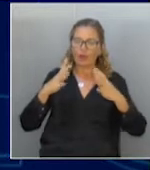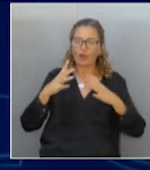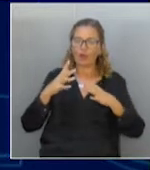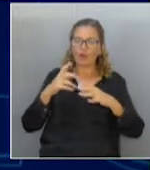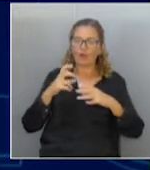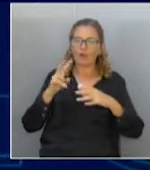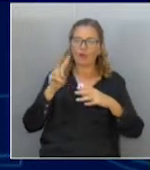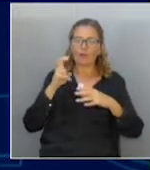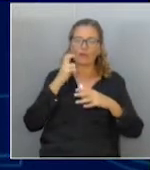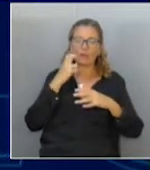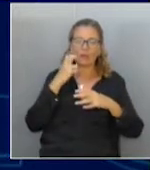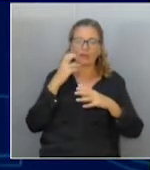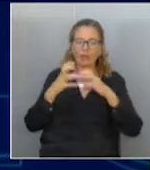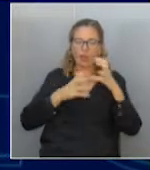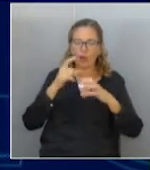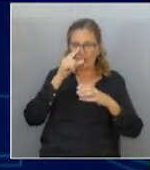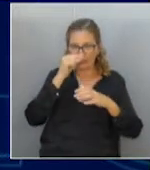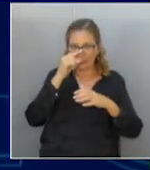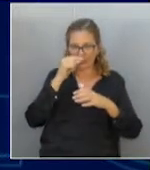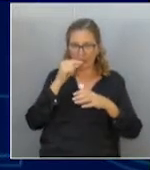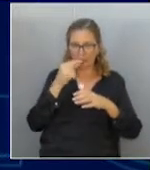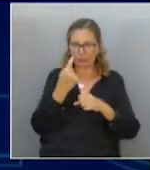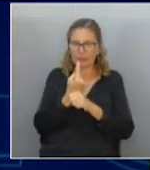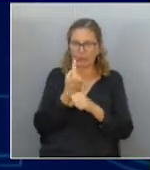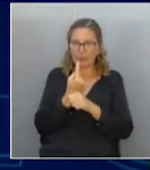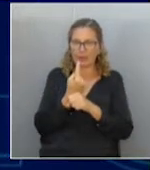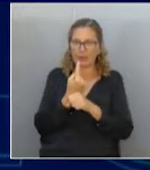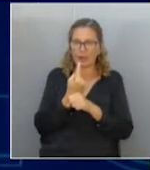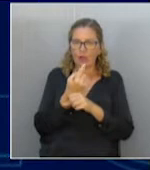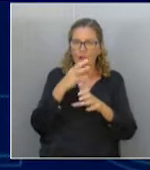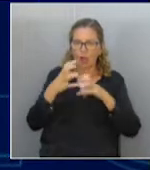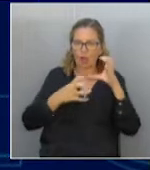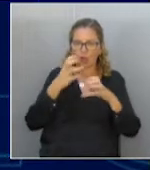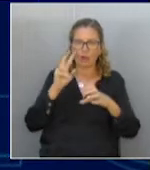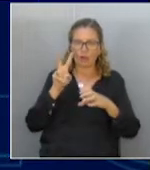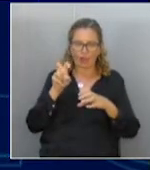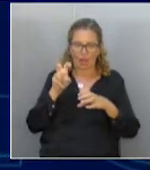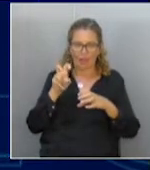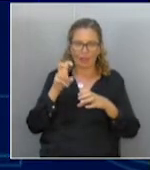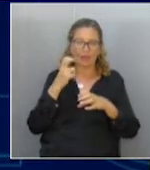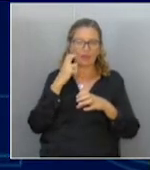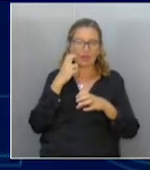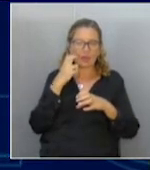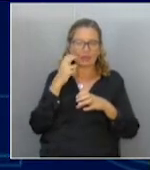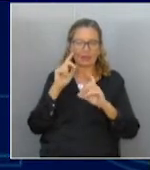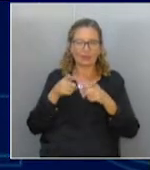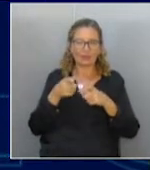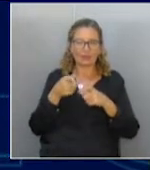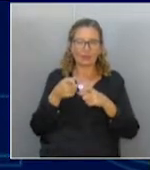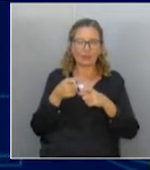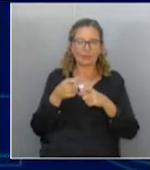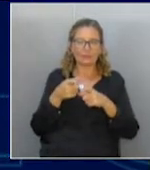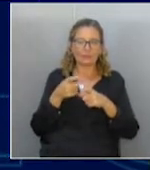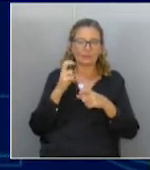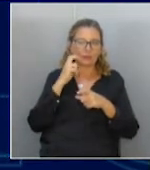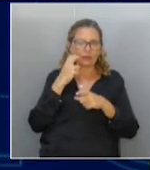rosado y amarillo. Tu diseño prima sobre todo el violeta. Sí, sobre todo eso, ¿no? Como el